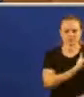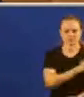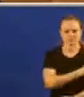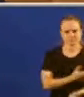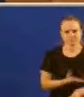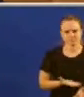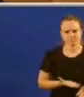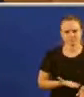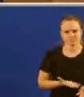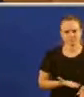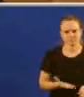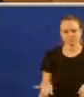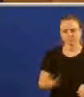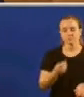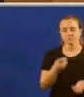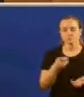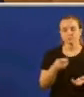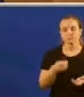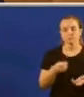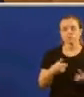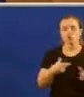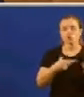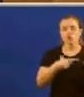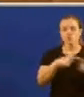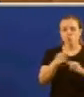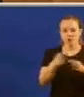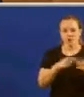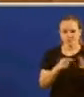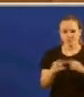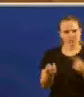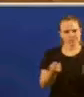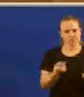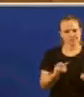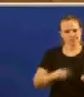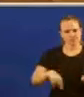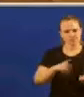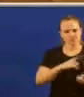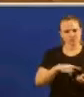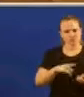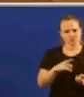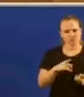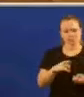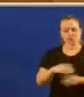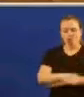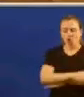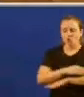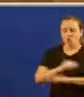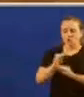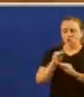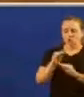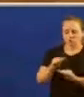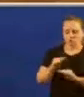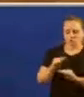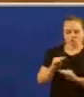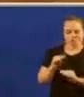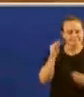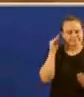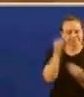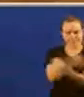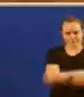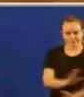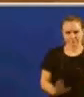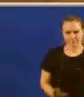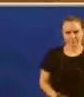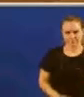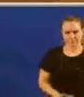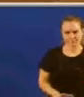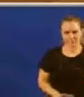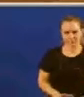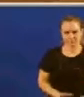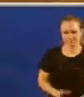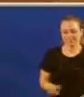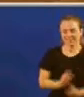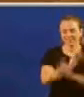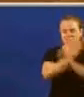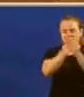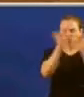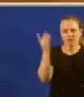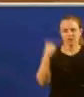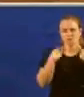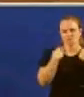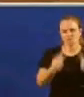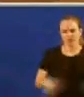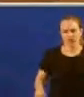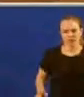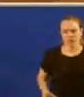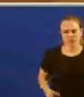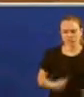deducir desde o bloque non avalamos a actuación do seu goberno e constatamos o fracaso do modelo Feijón.